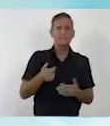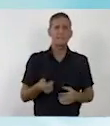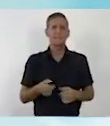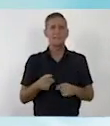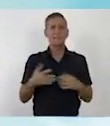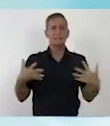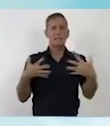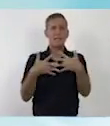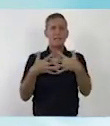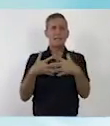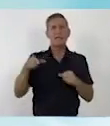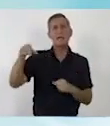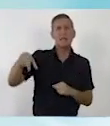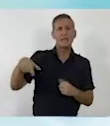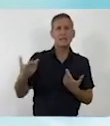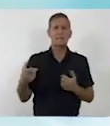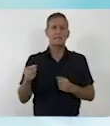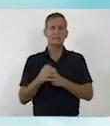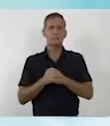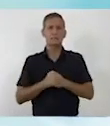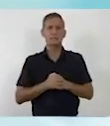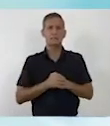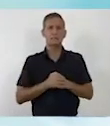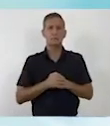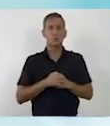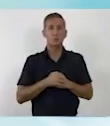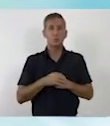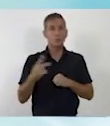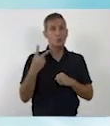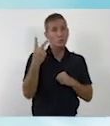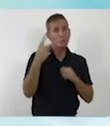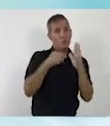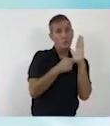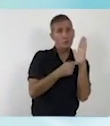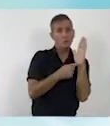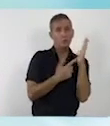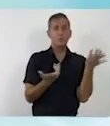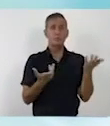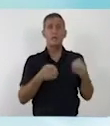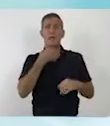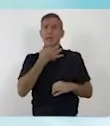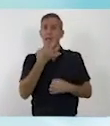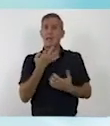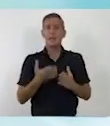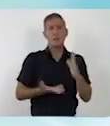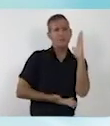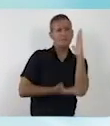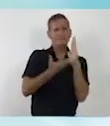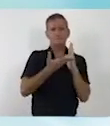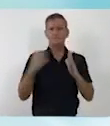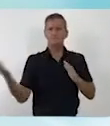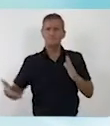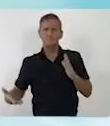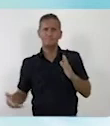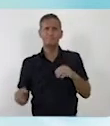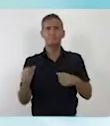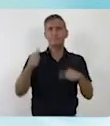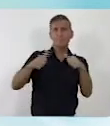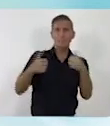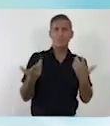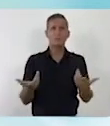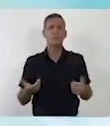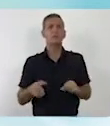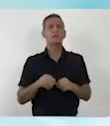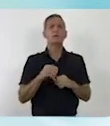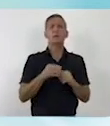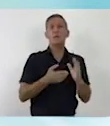Estamos hablando de una relación genética. Bien, un segundo momento para explicar cómo se puede aumentar la velocidad de una reacción